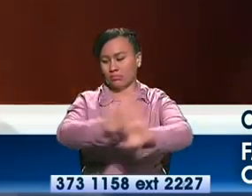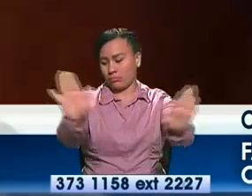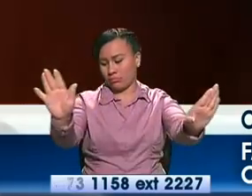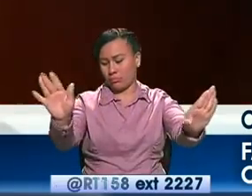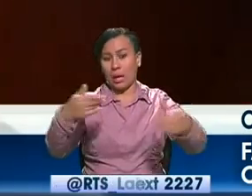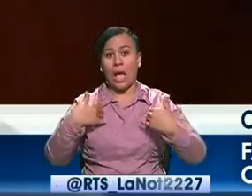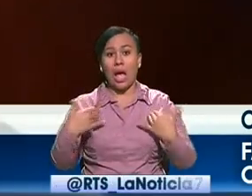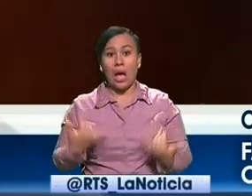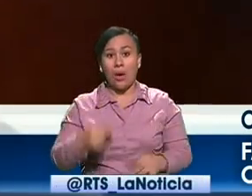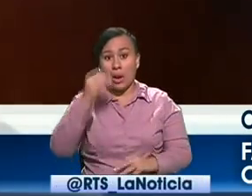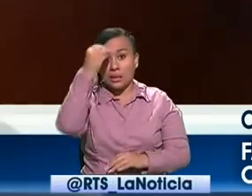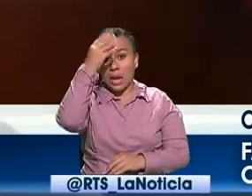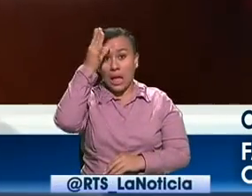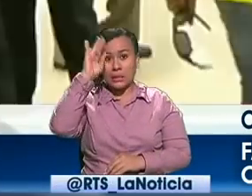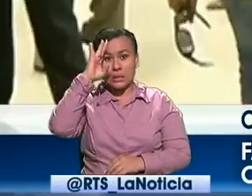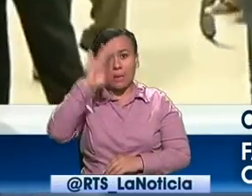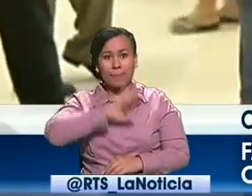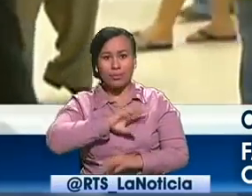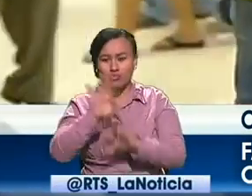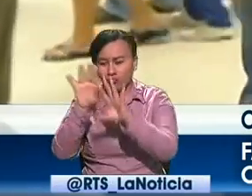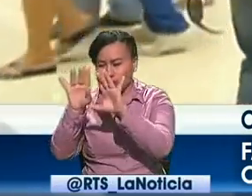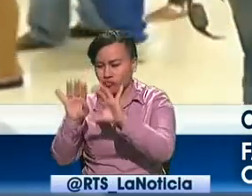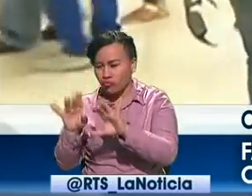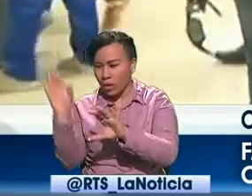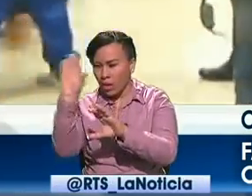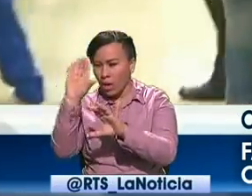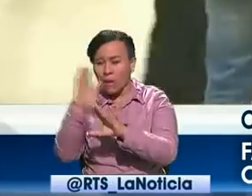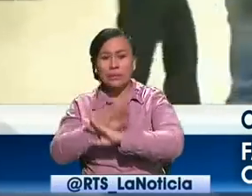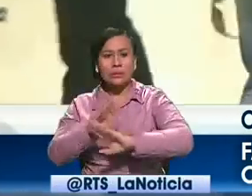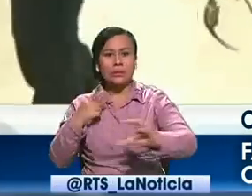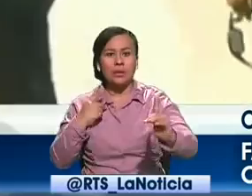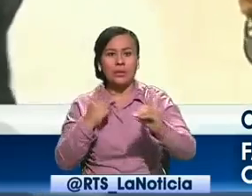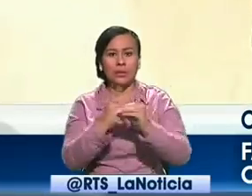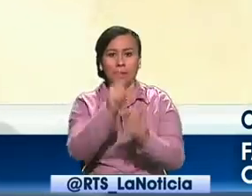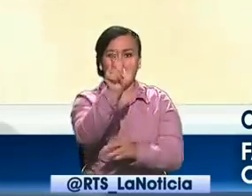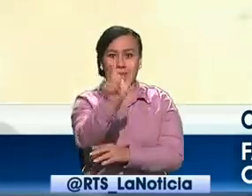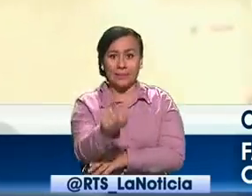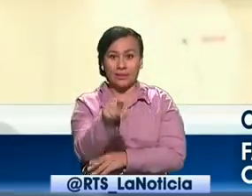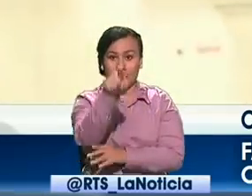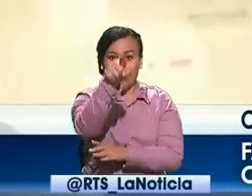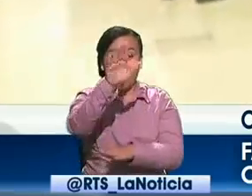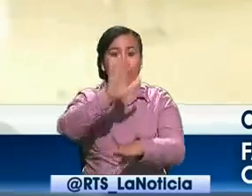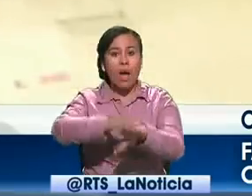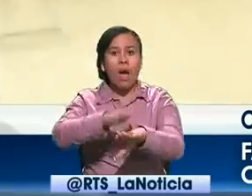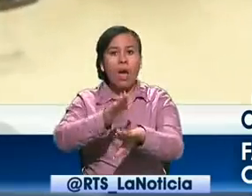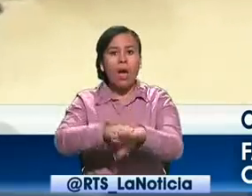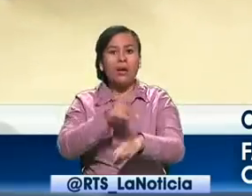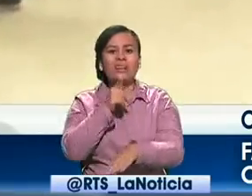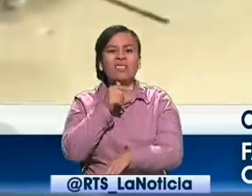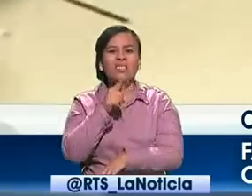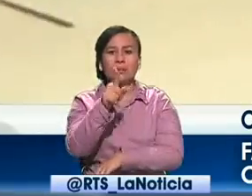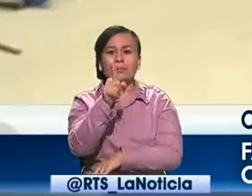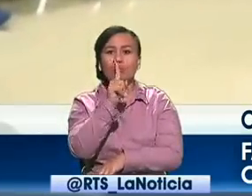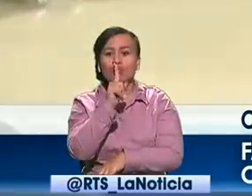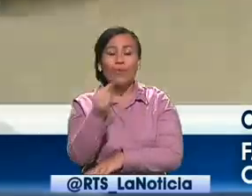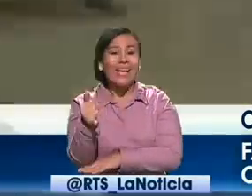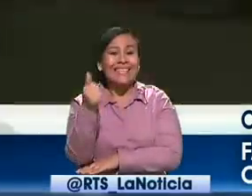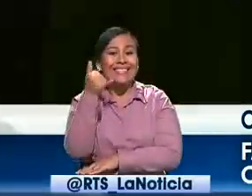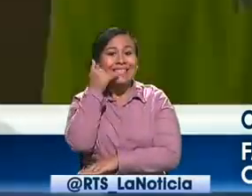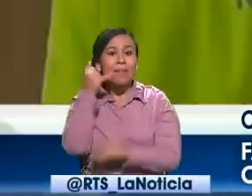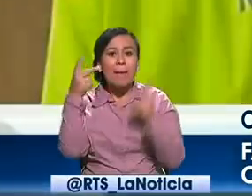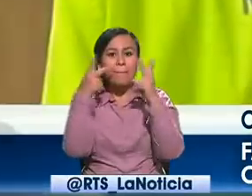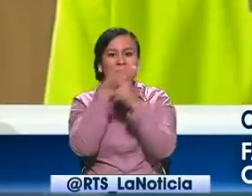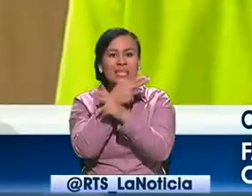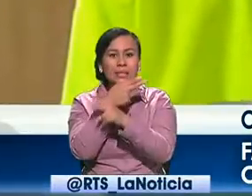unidad de inteligencia de la policía lograron la aprehensión de este ciudadano, que sería el autor de llamadas y mensajes